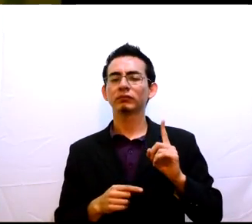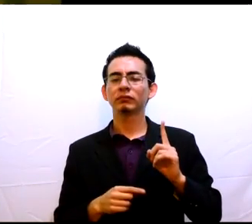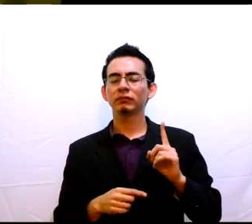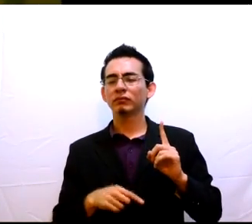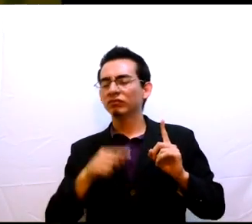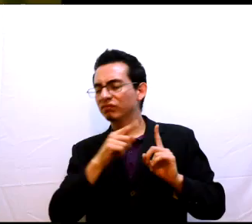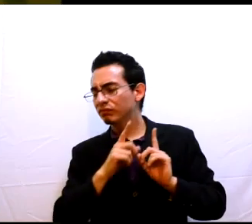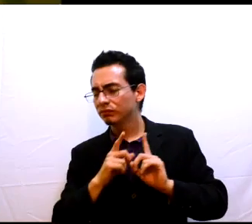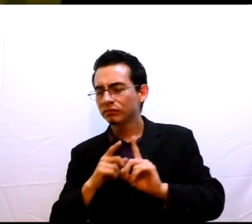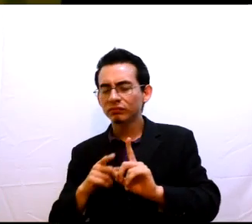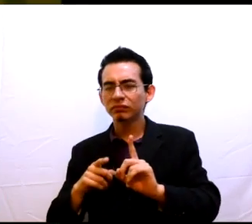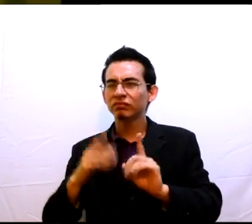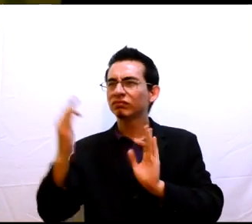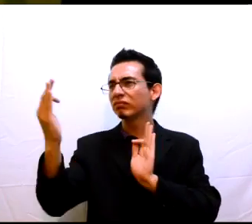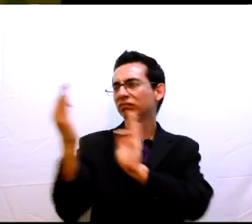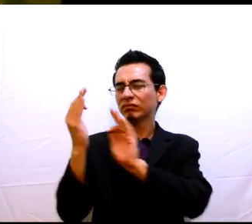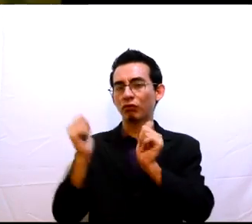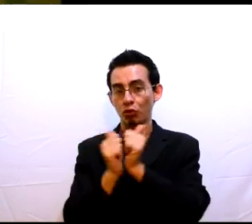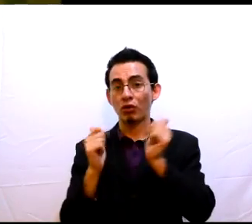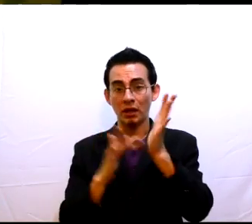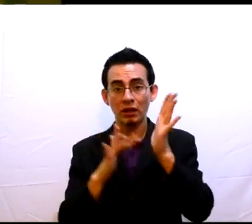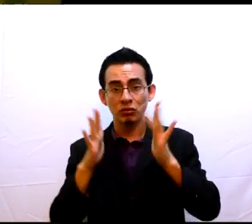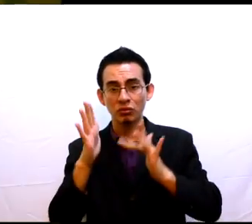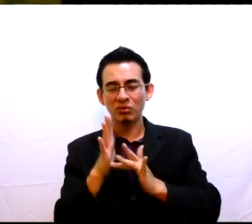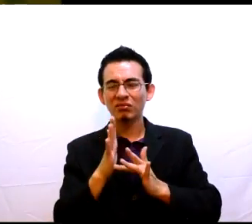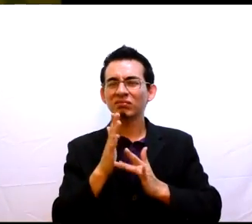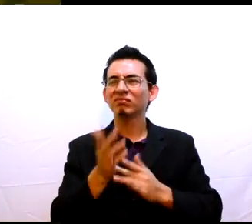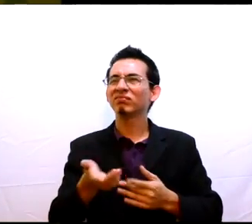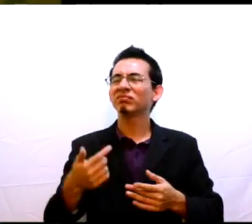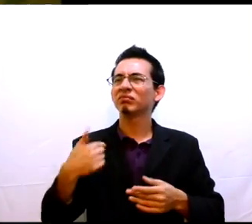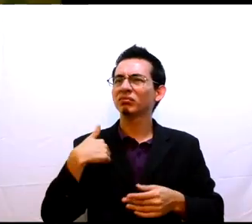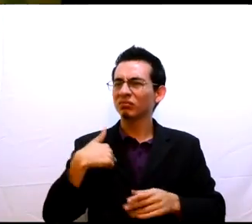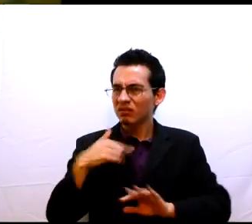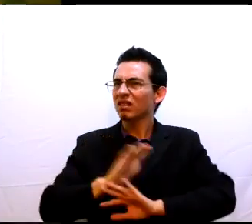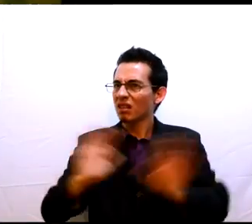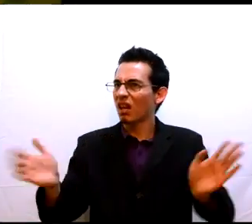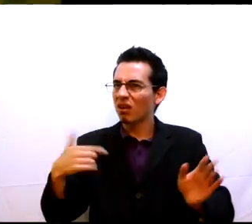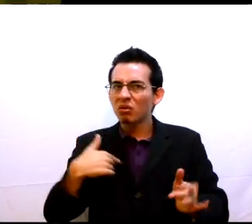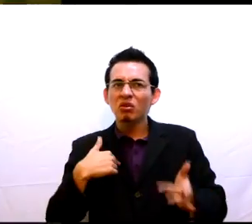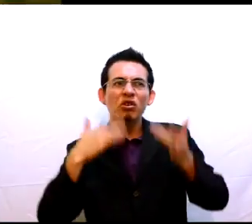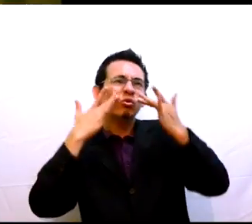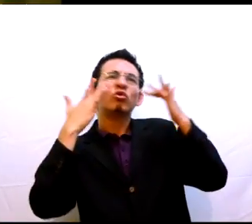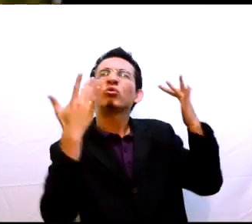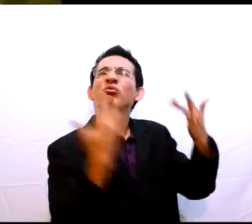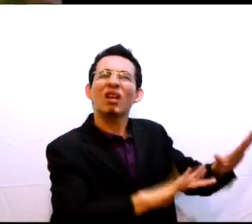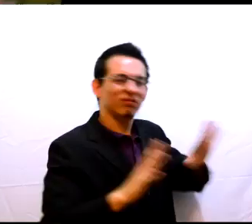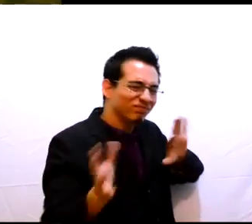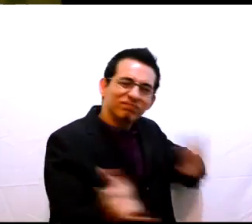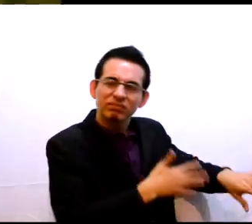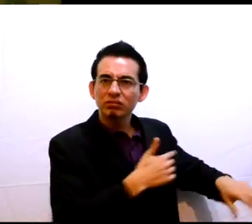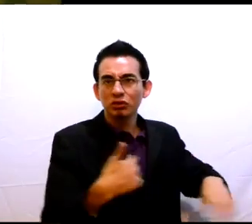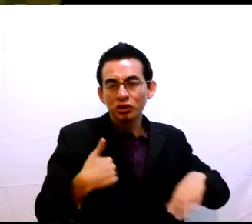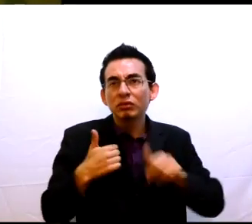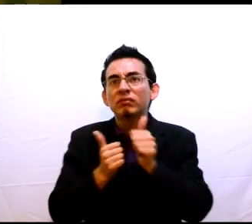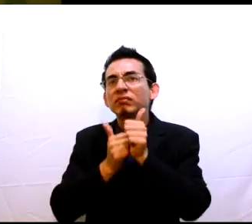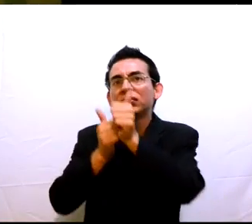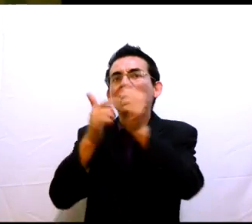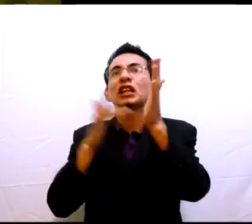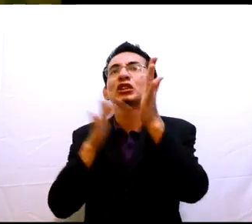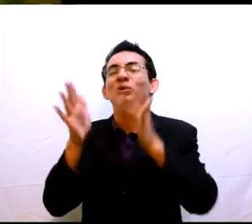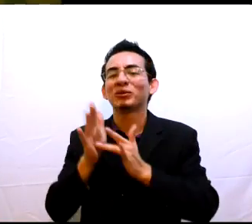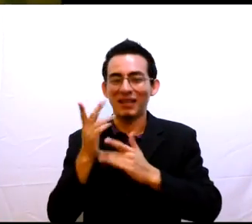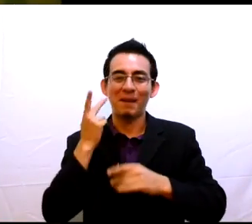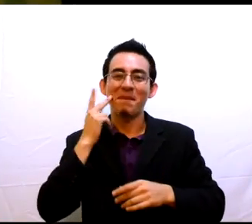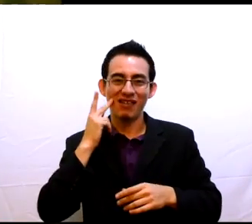comenzó a decirle a jesús he aquí nosotros no hemos dejado todo y te hemos seguido ya